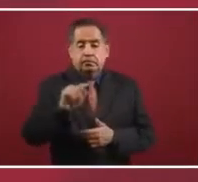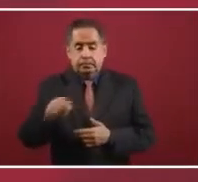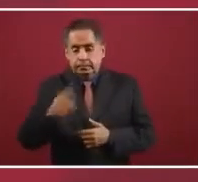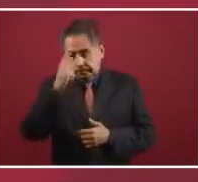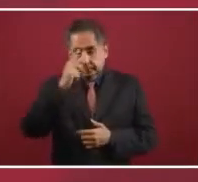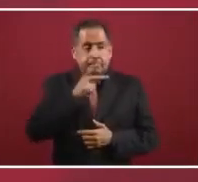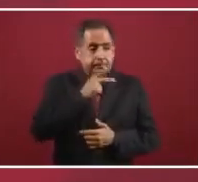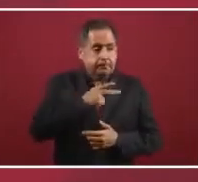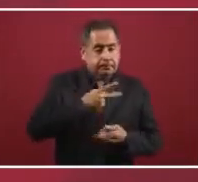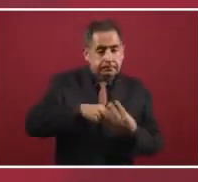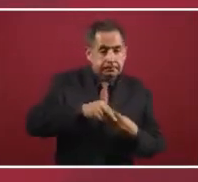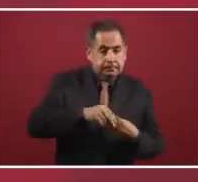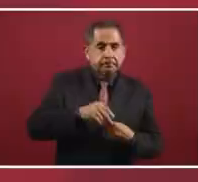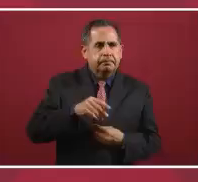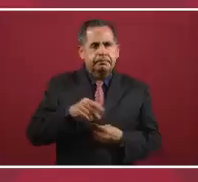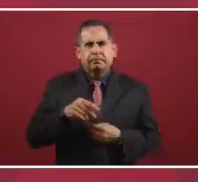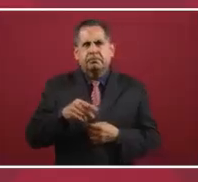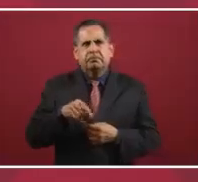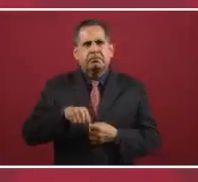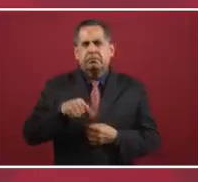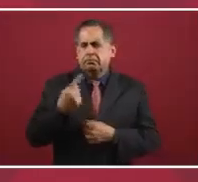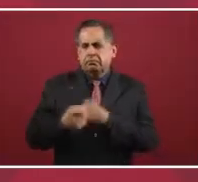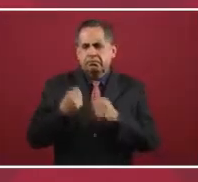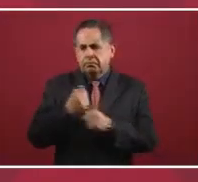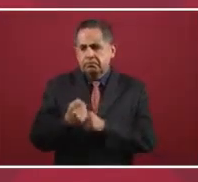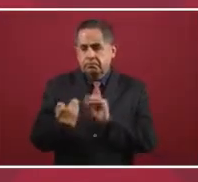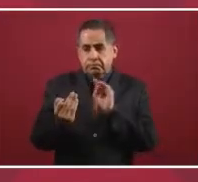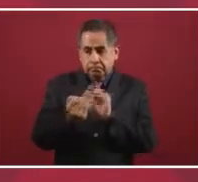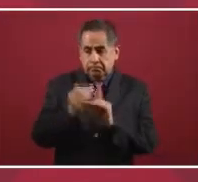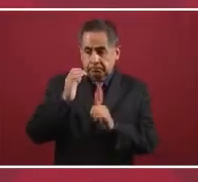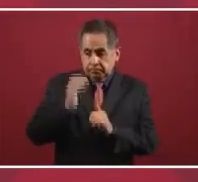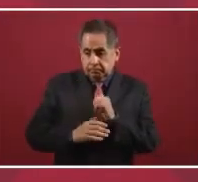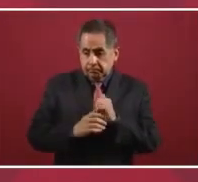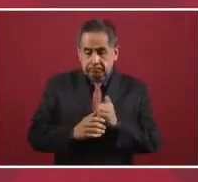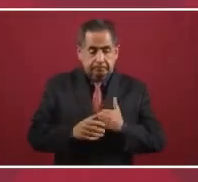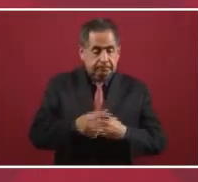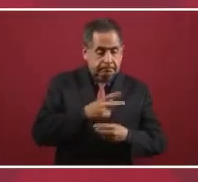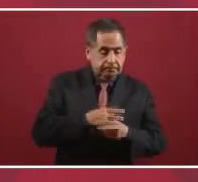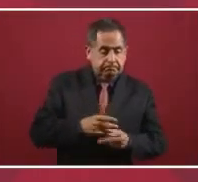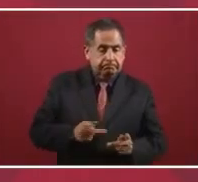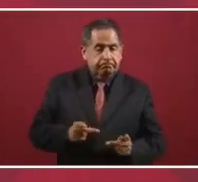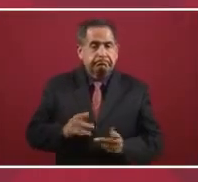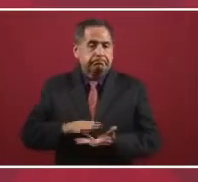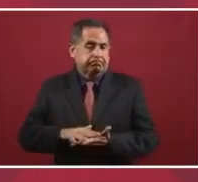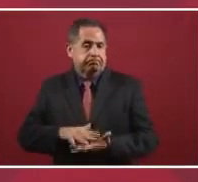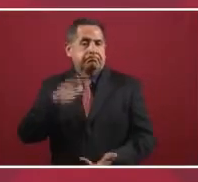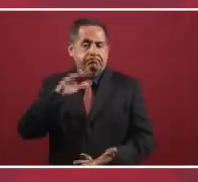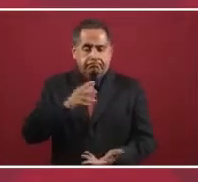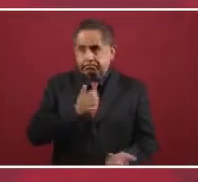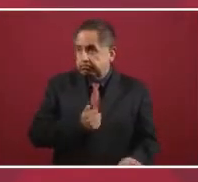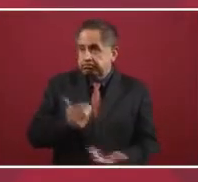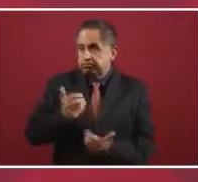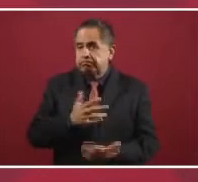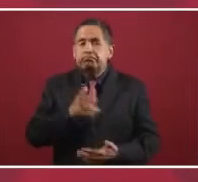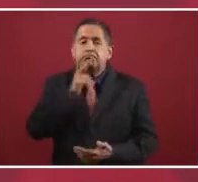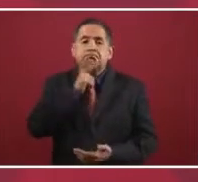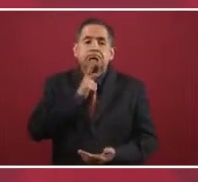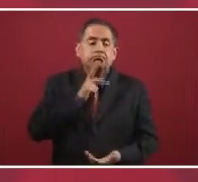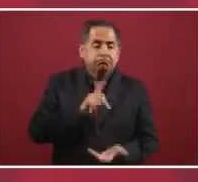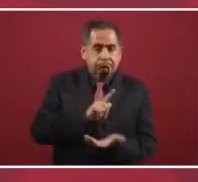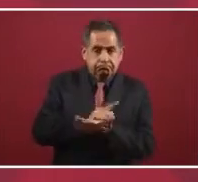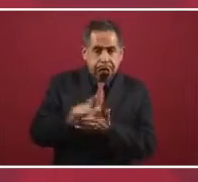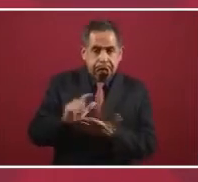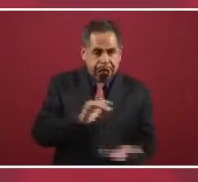vamos a finales de este año a empezar ya a aumentar la producción de crudo, eso es